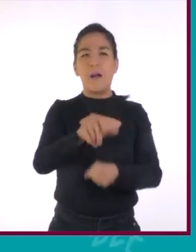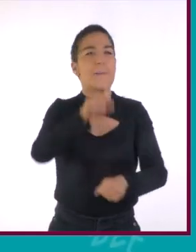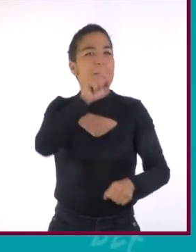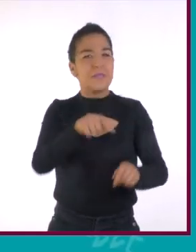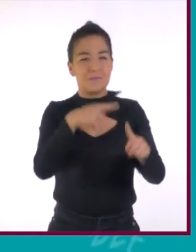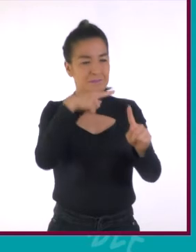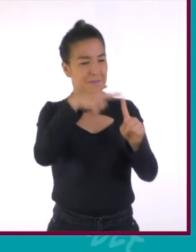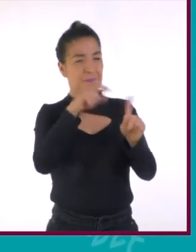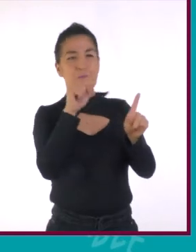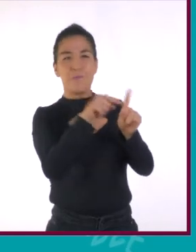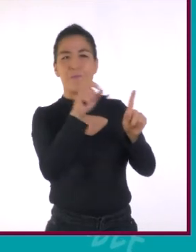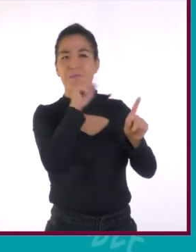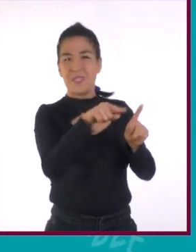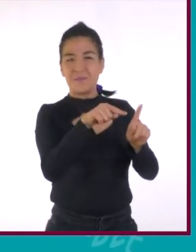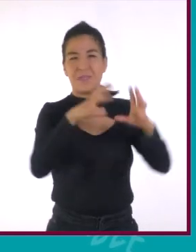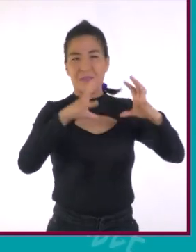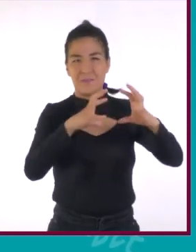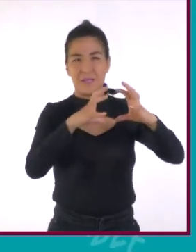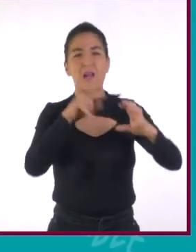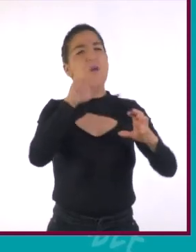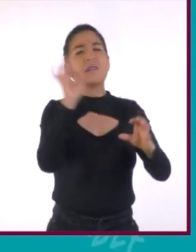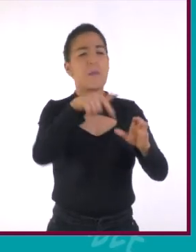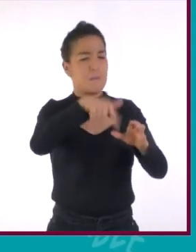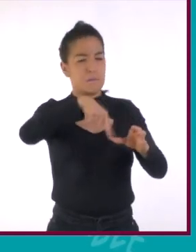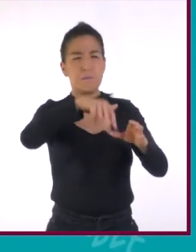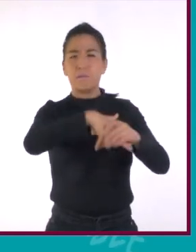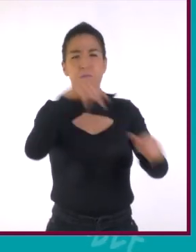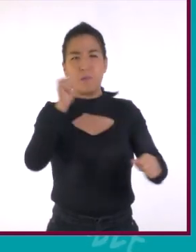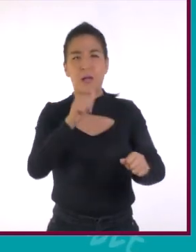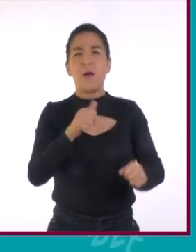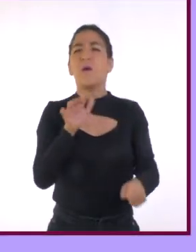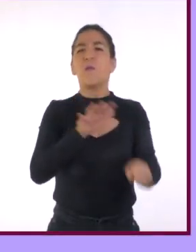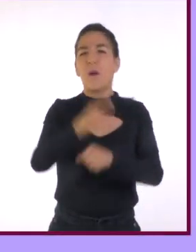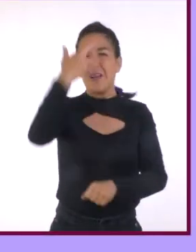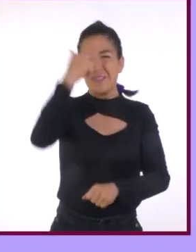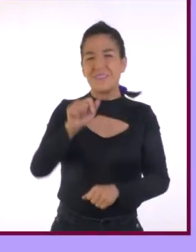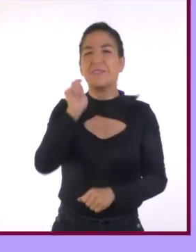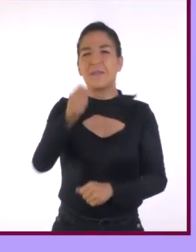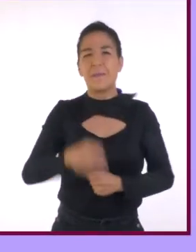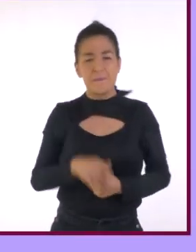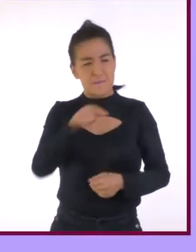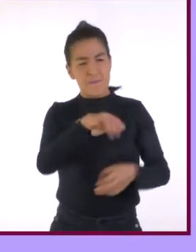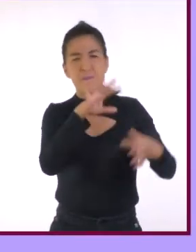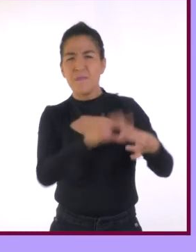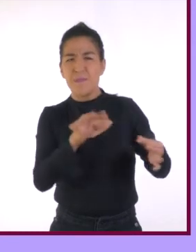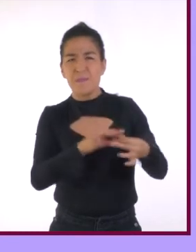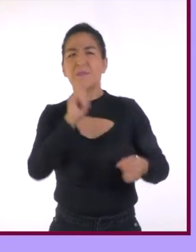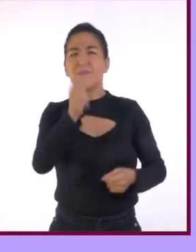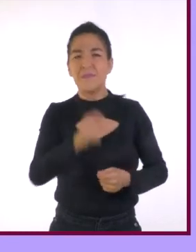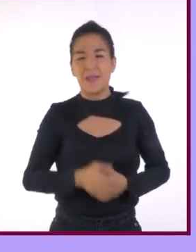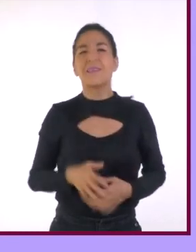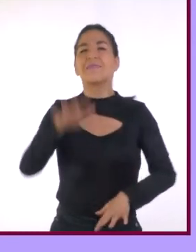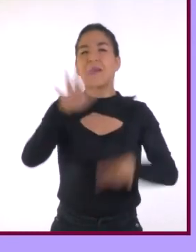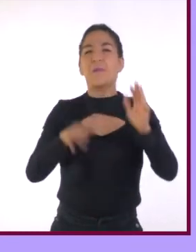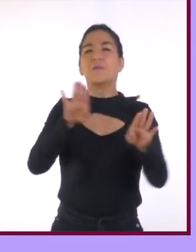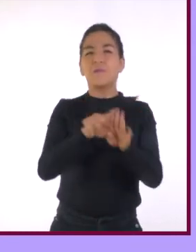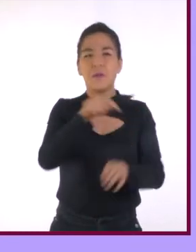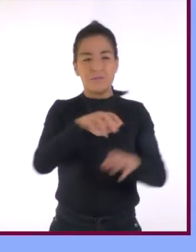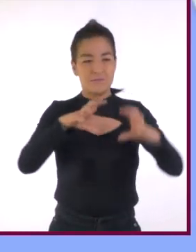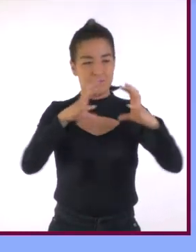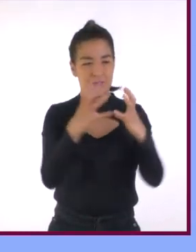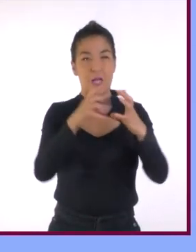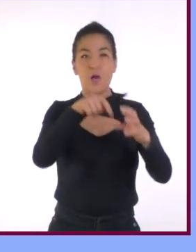sea, más caliente, más frío, entonces el material, pues puede, si es homogéneo, pues se va a modificar